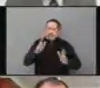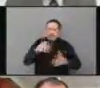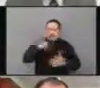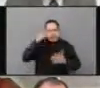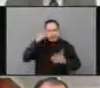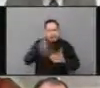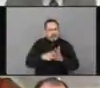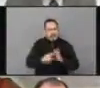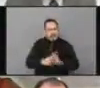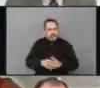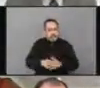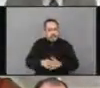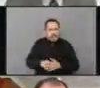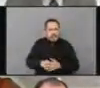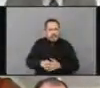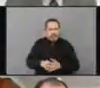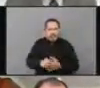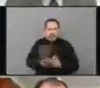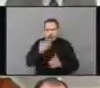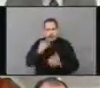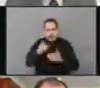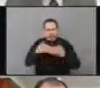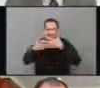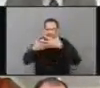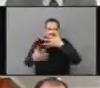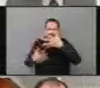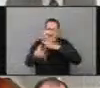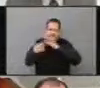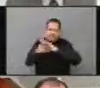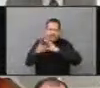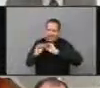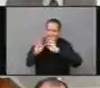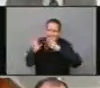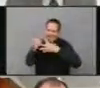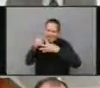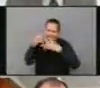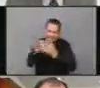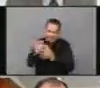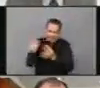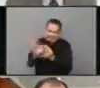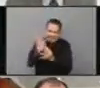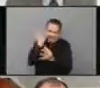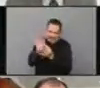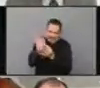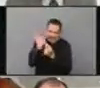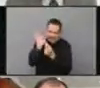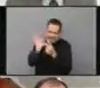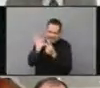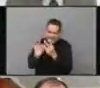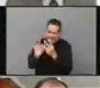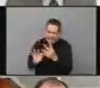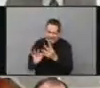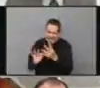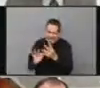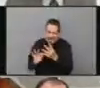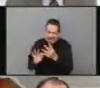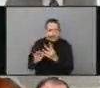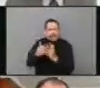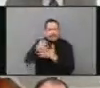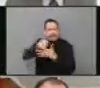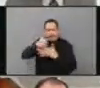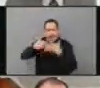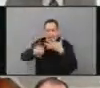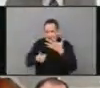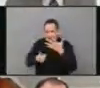la cuenta fue bastante clara, exhaustiva, precisa, puntual en cada uno de los puntos